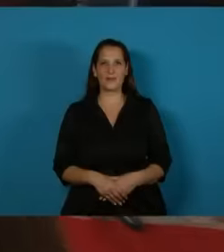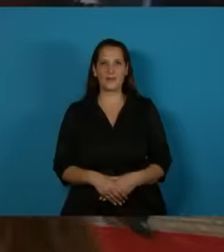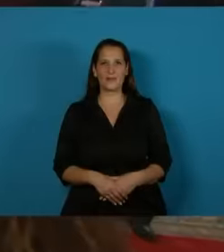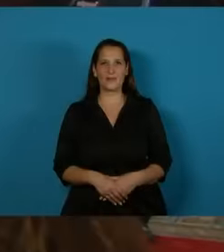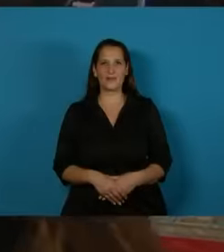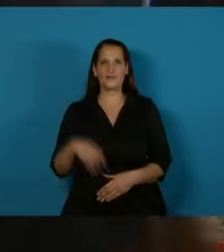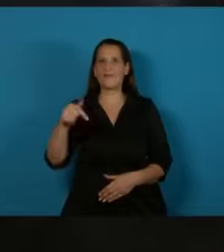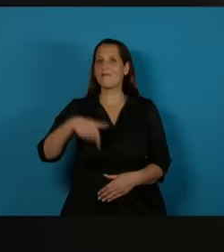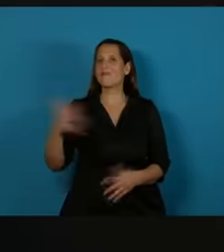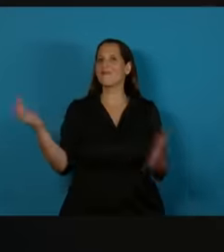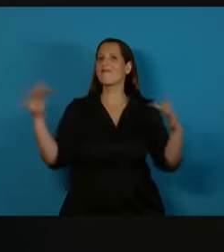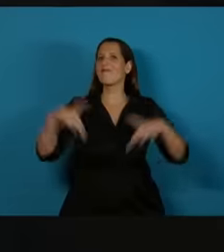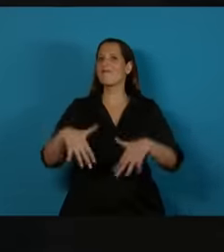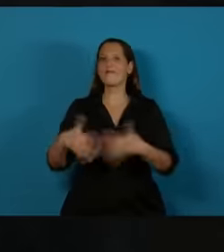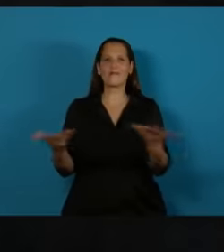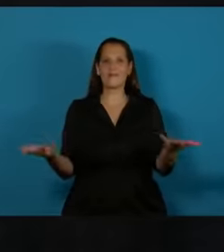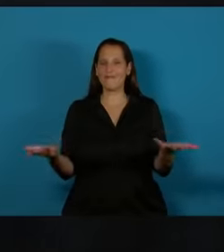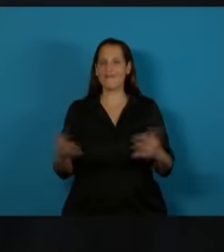se encuentra aquí